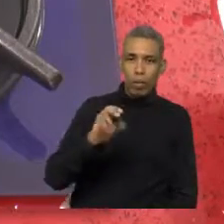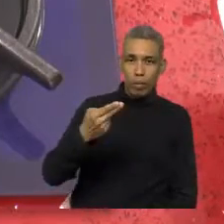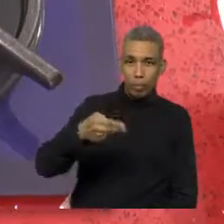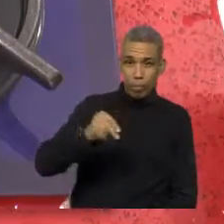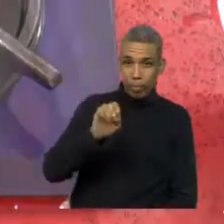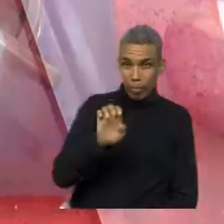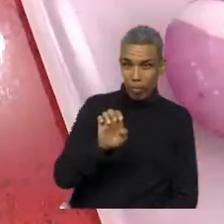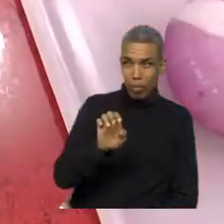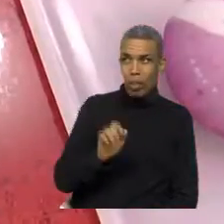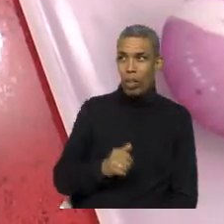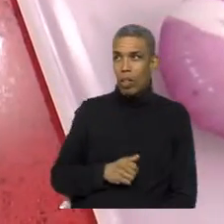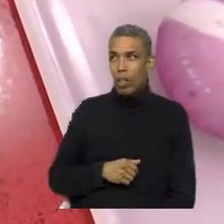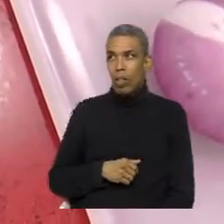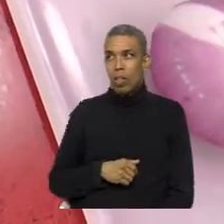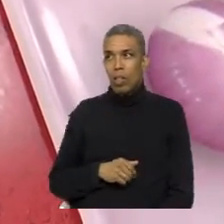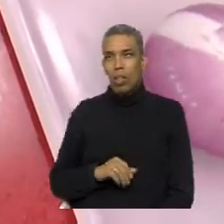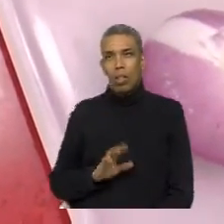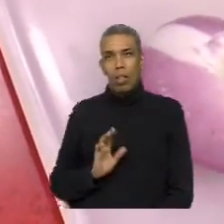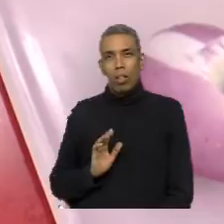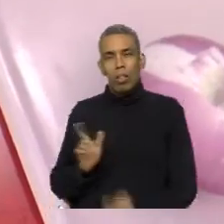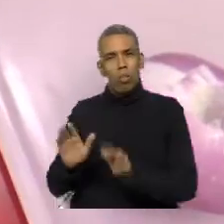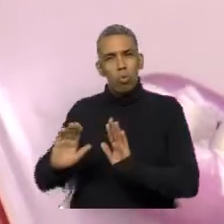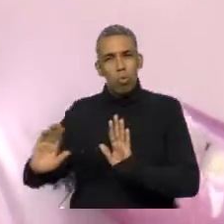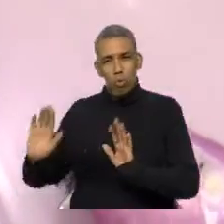es solo a base de limón